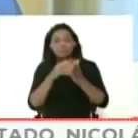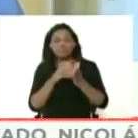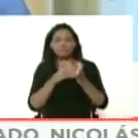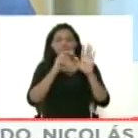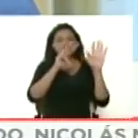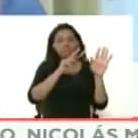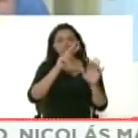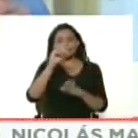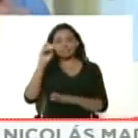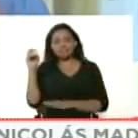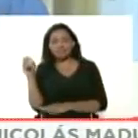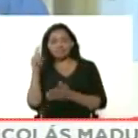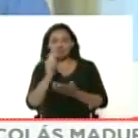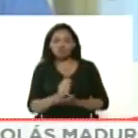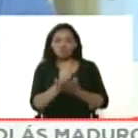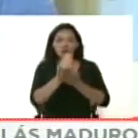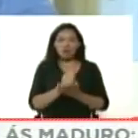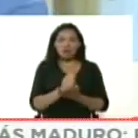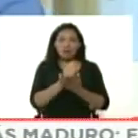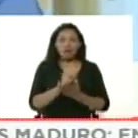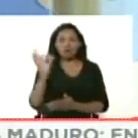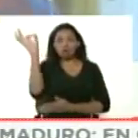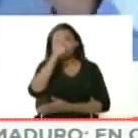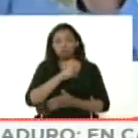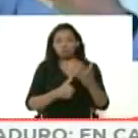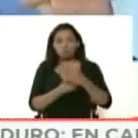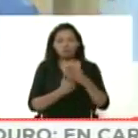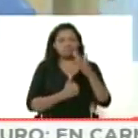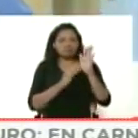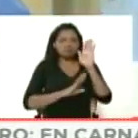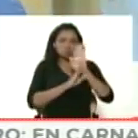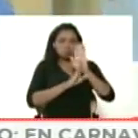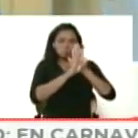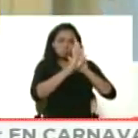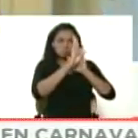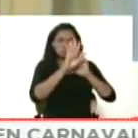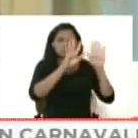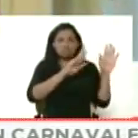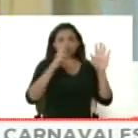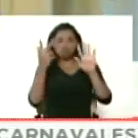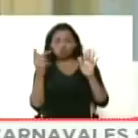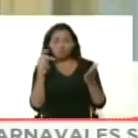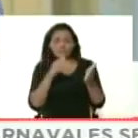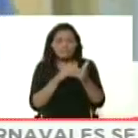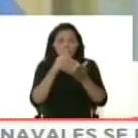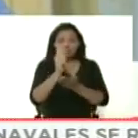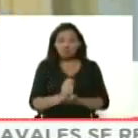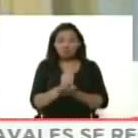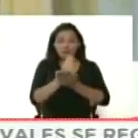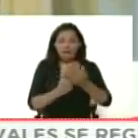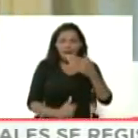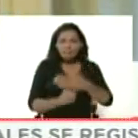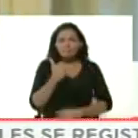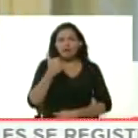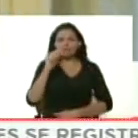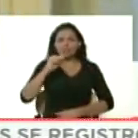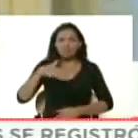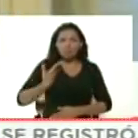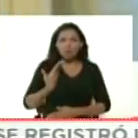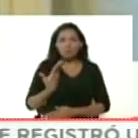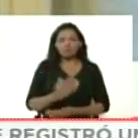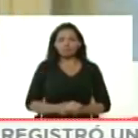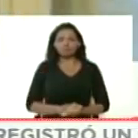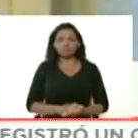24.700 toneladas de pernil solamente, es decir, un incremento de 18.000 toneladas que este año portamos a